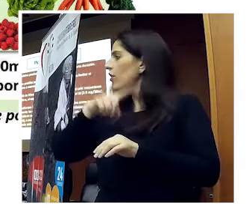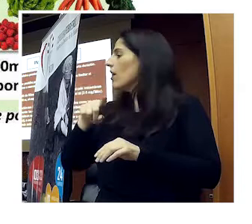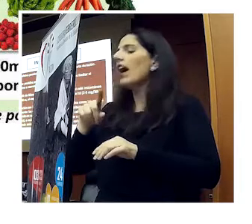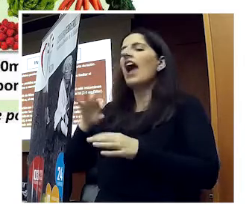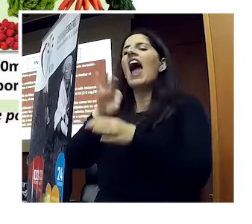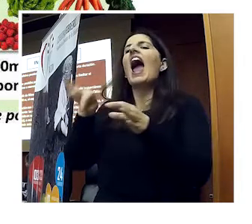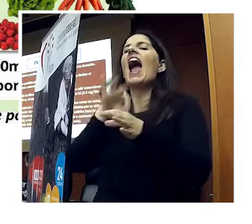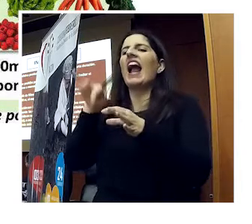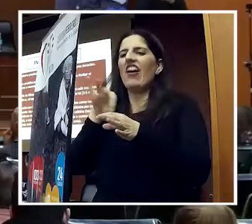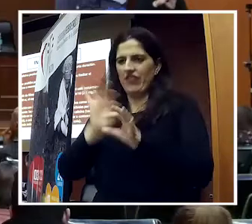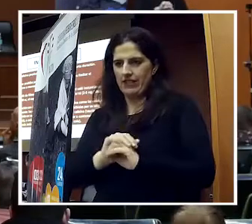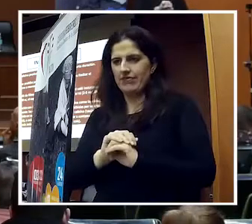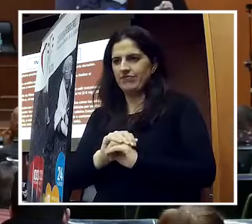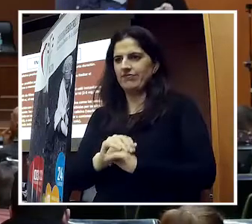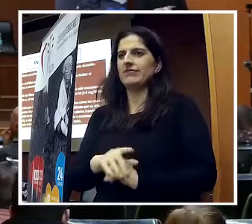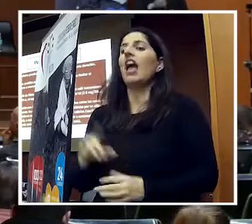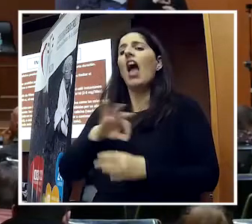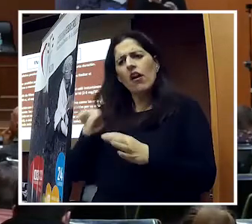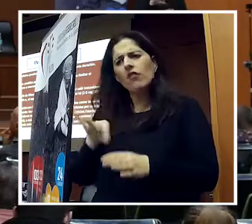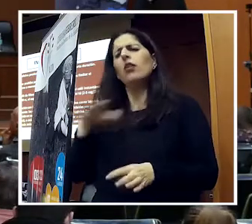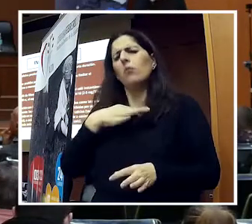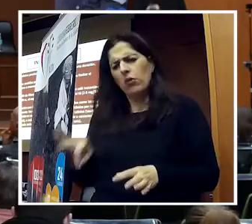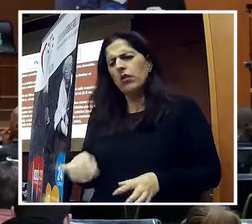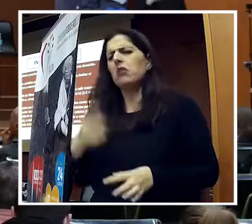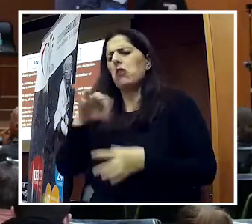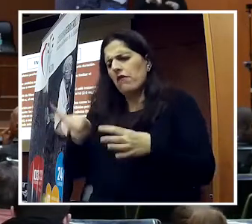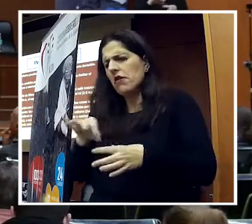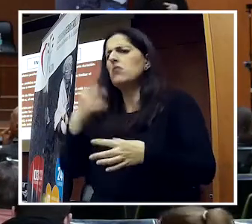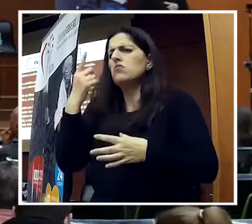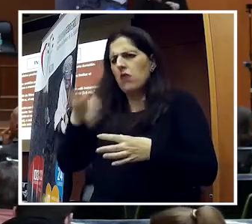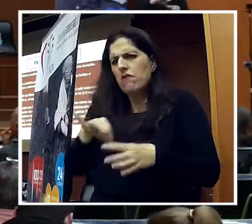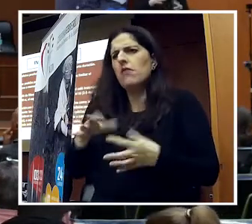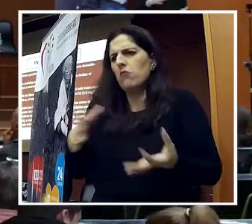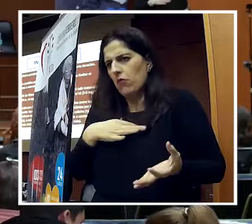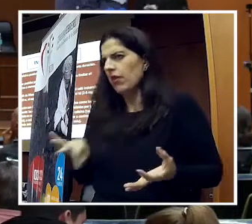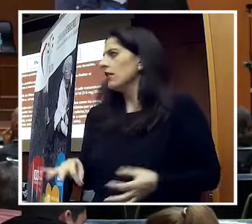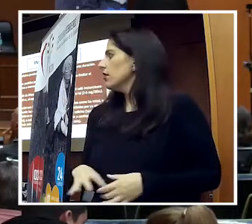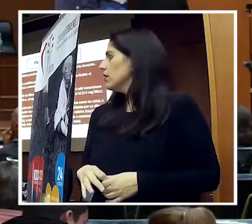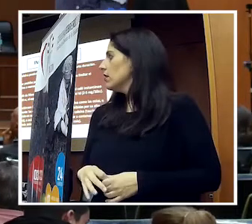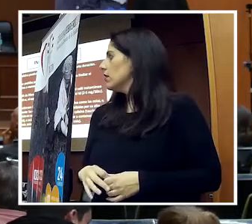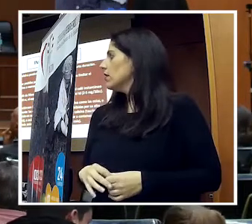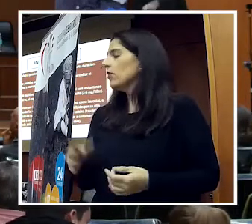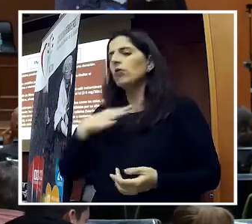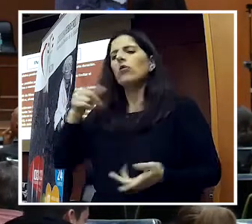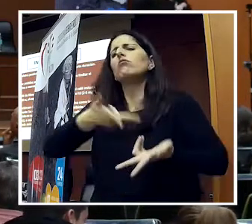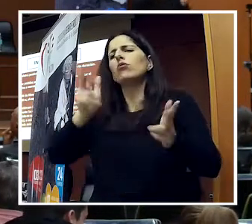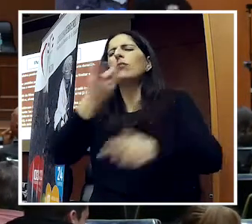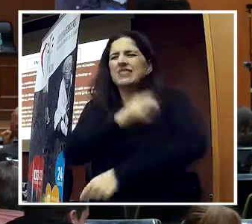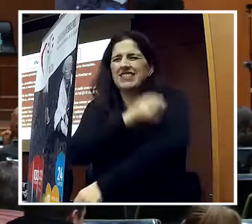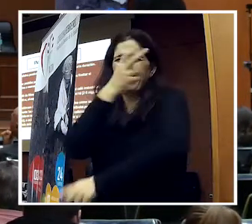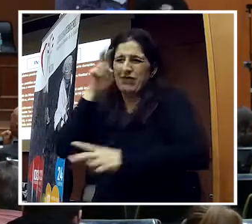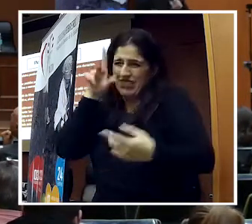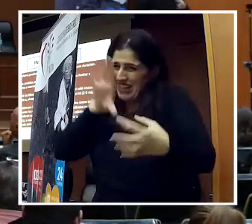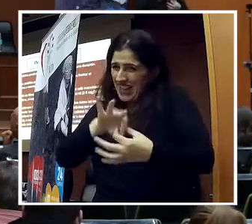café. Bueno, pues el café se puede tomar de forma moderada, pero se puede permitir el consumo de café, 2 o 3 tazas al